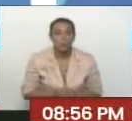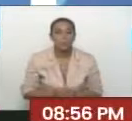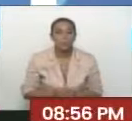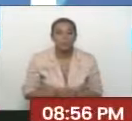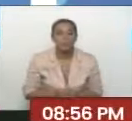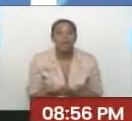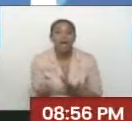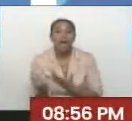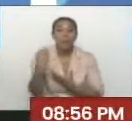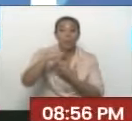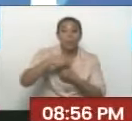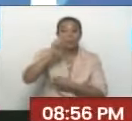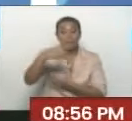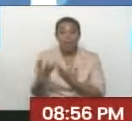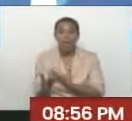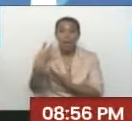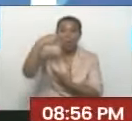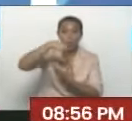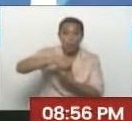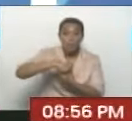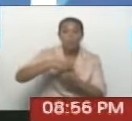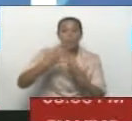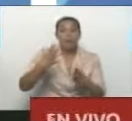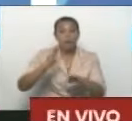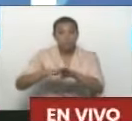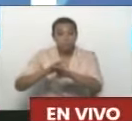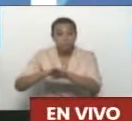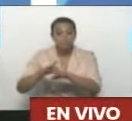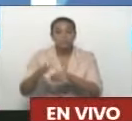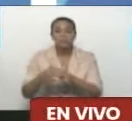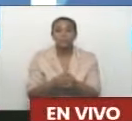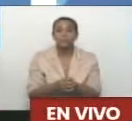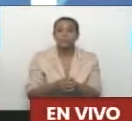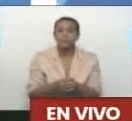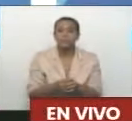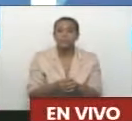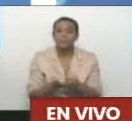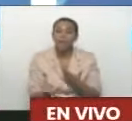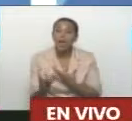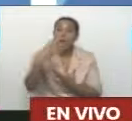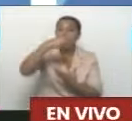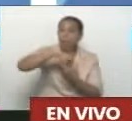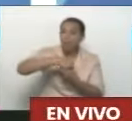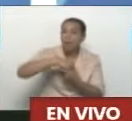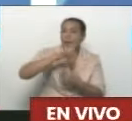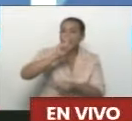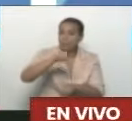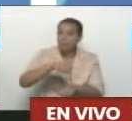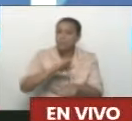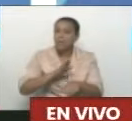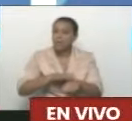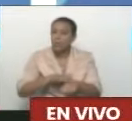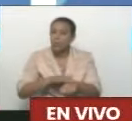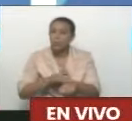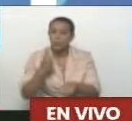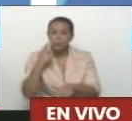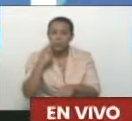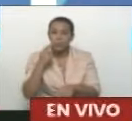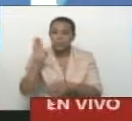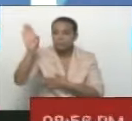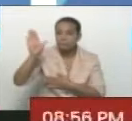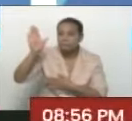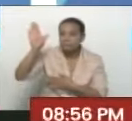hay que incorporar, compañero, ya te doy la palabra, hay que incorporar, está pidiendo la